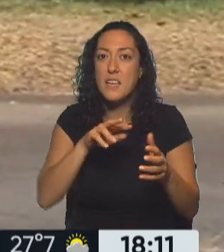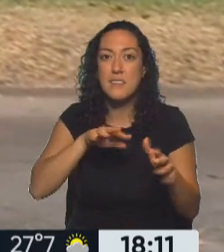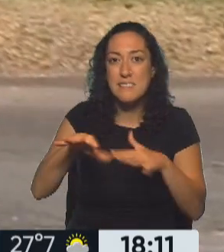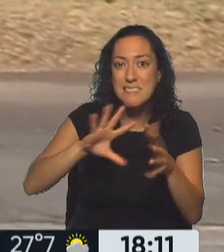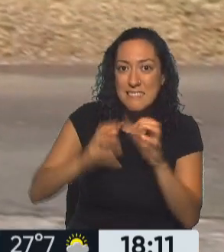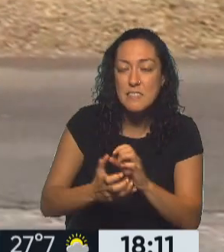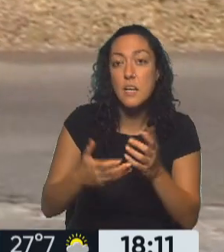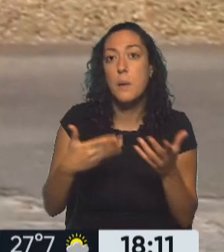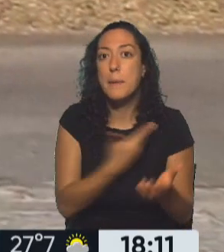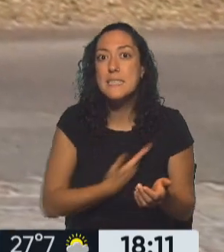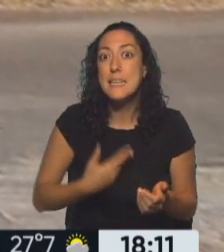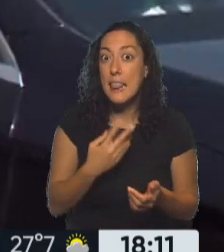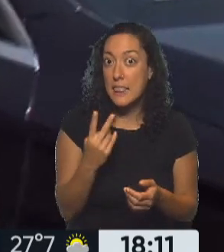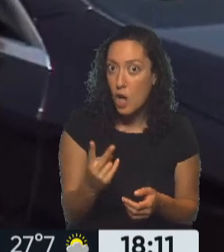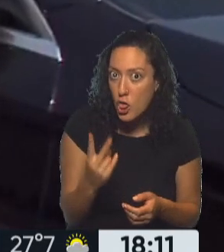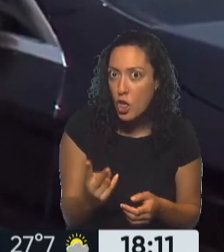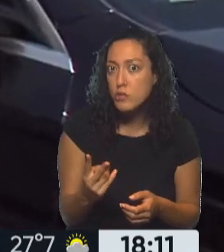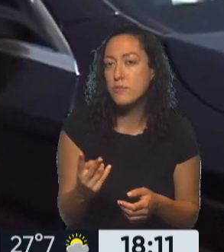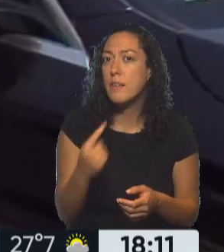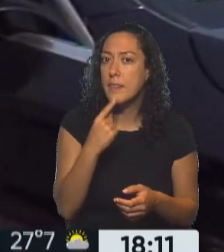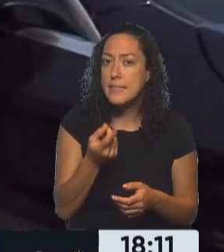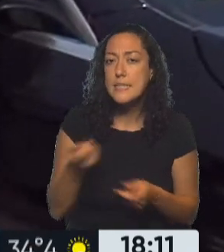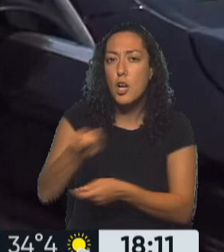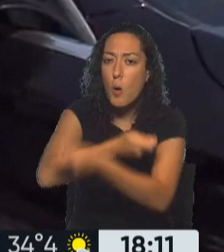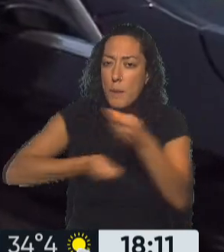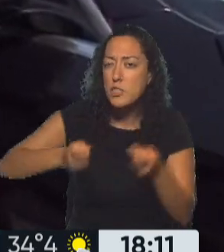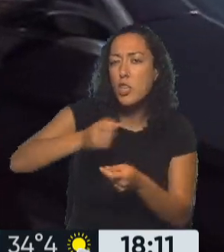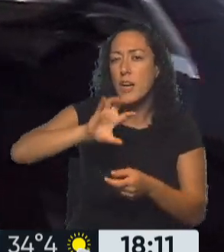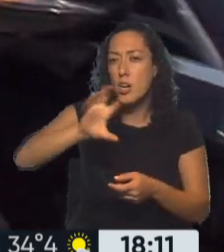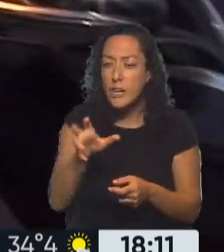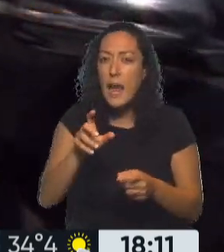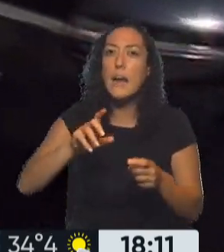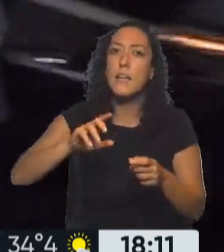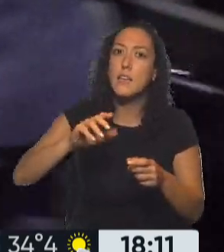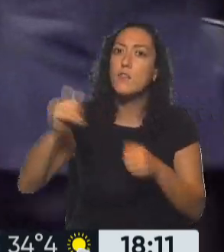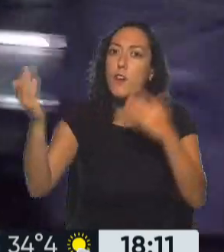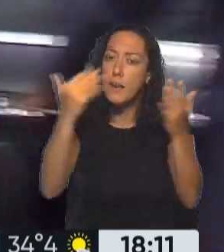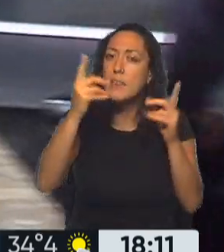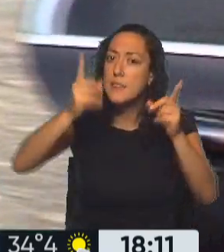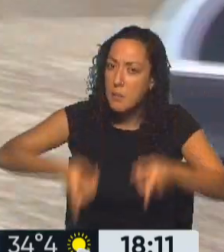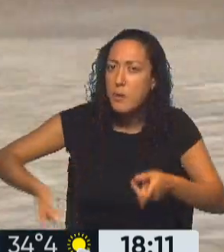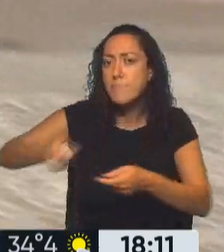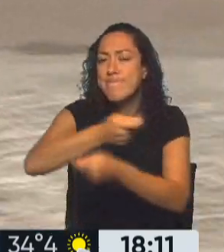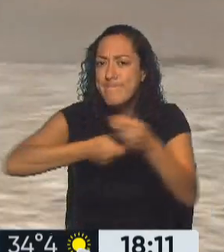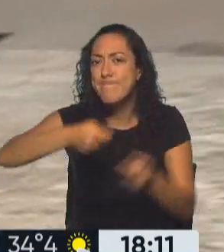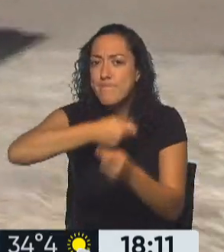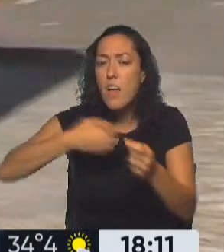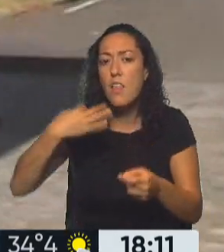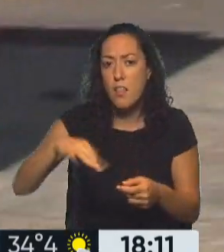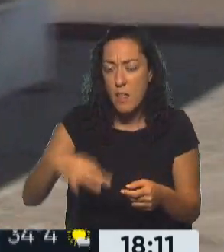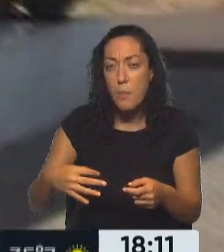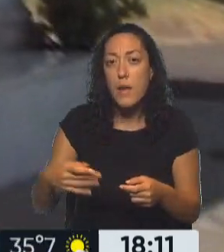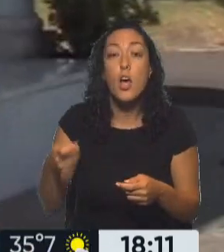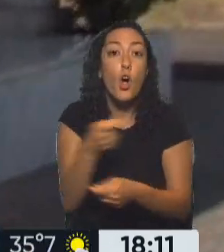ratificaron la necesidad de darle más dinamismo al comercio regional y extrarregional y pusieron en valor que se ha logrado alcanzar el mayor